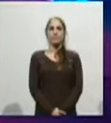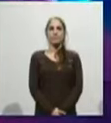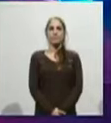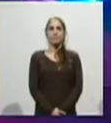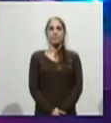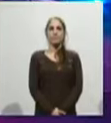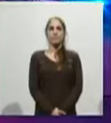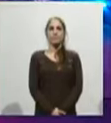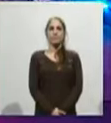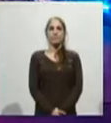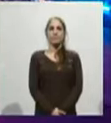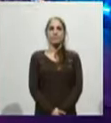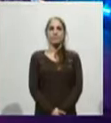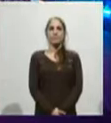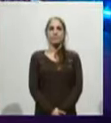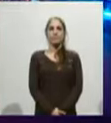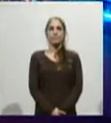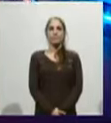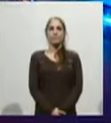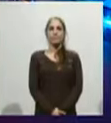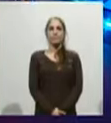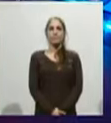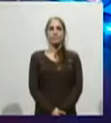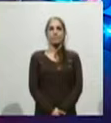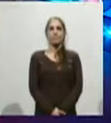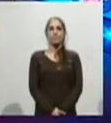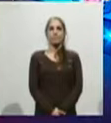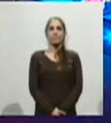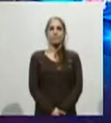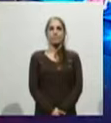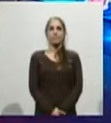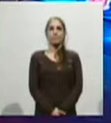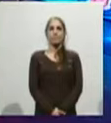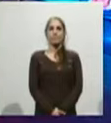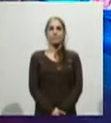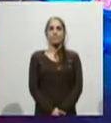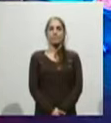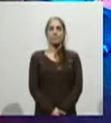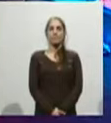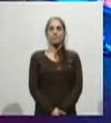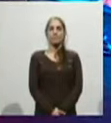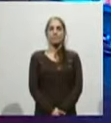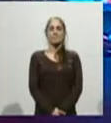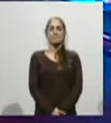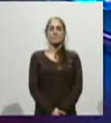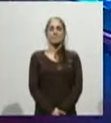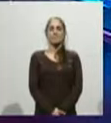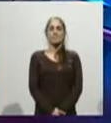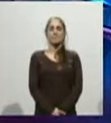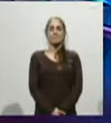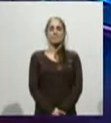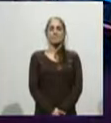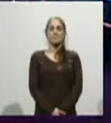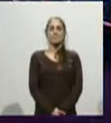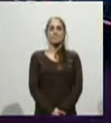al espíritu. Ya es hora de que el destino se cumpla. Pero la era de los